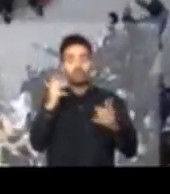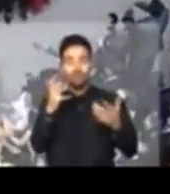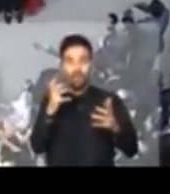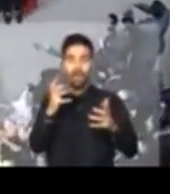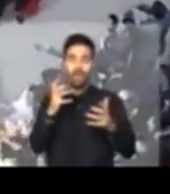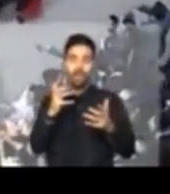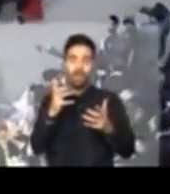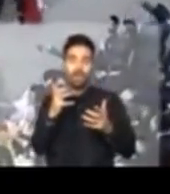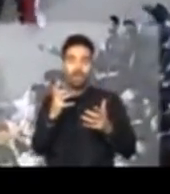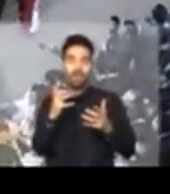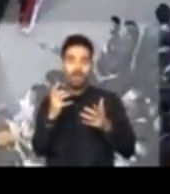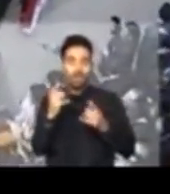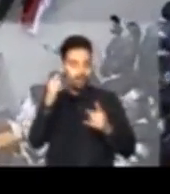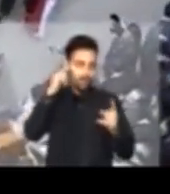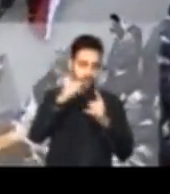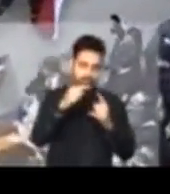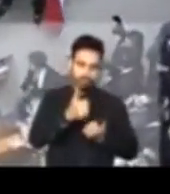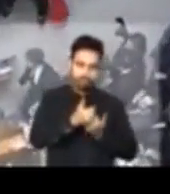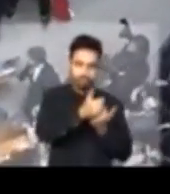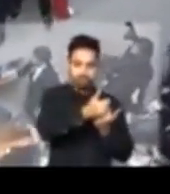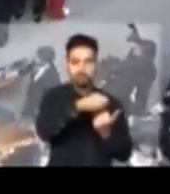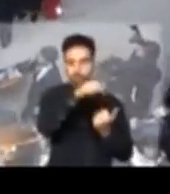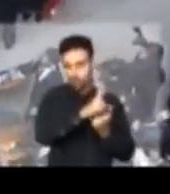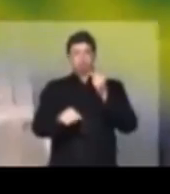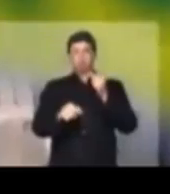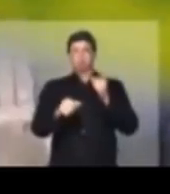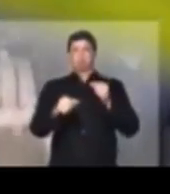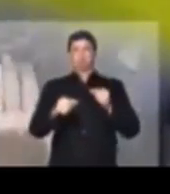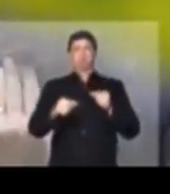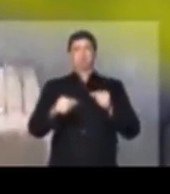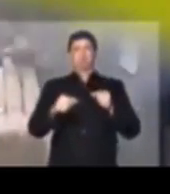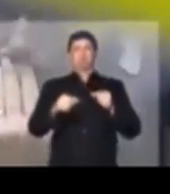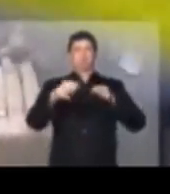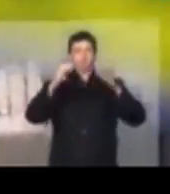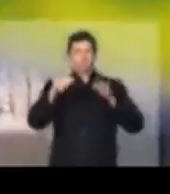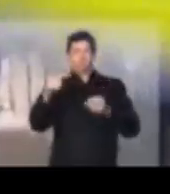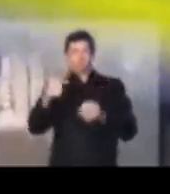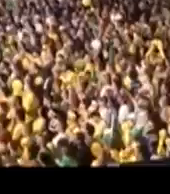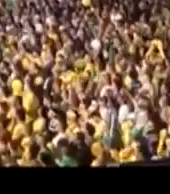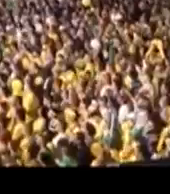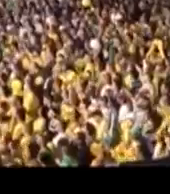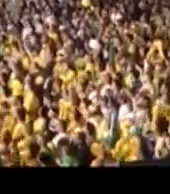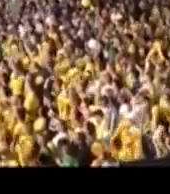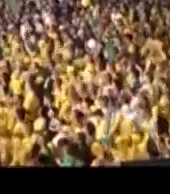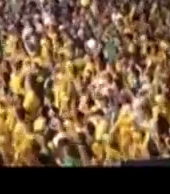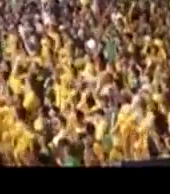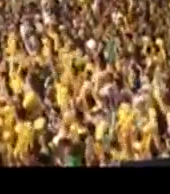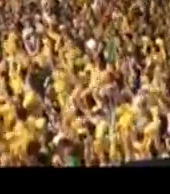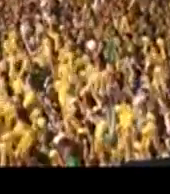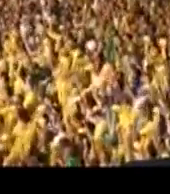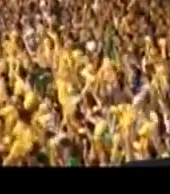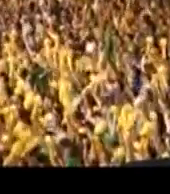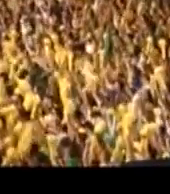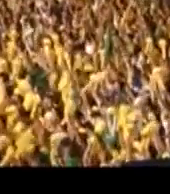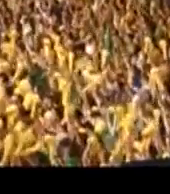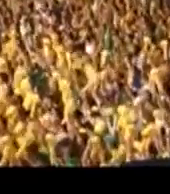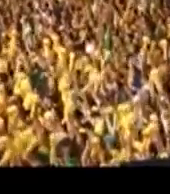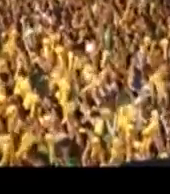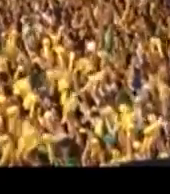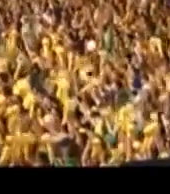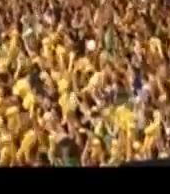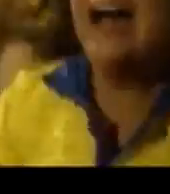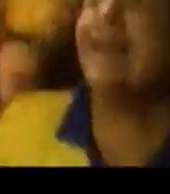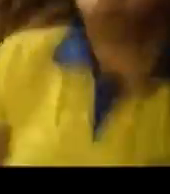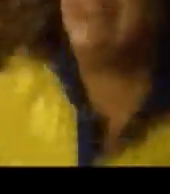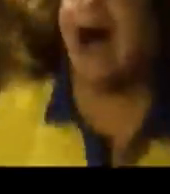Rousseff como traicionero a la situación del gobierno y por lo que está enfrentando Dilma, eventualmente si se le abre una causa contra